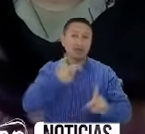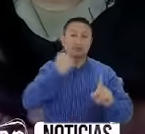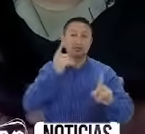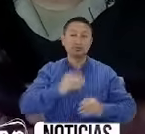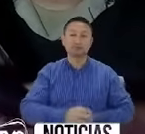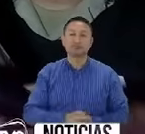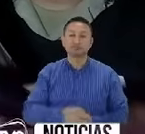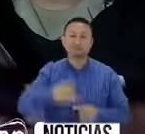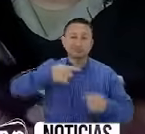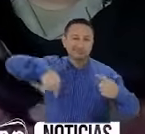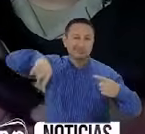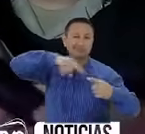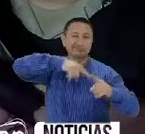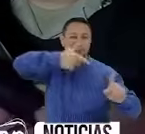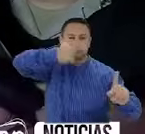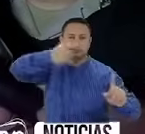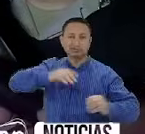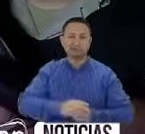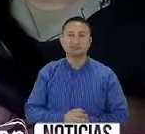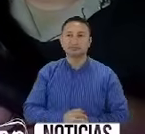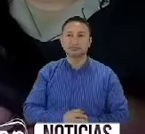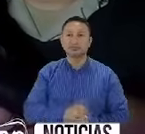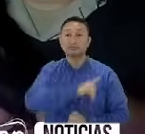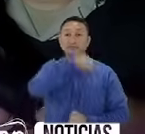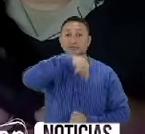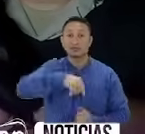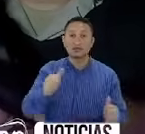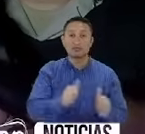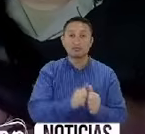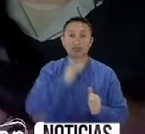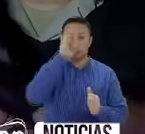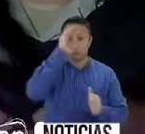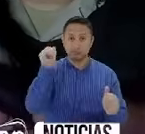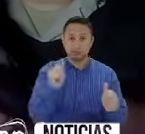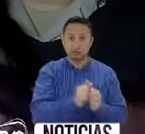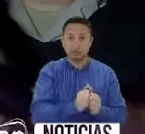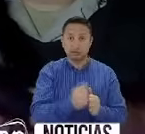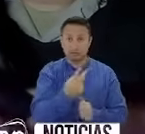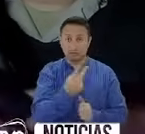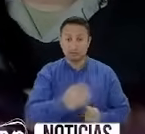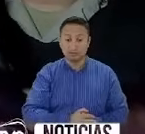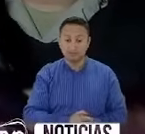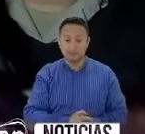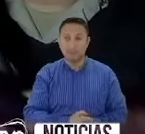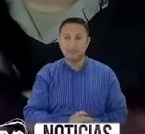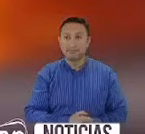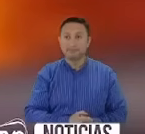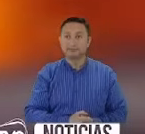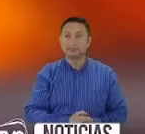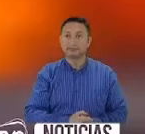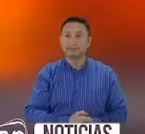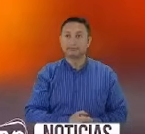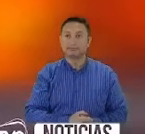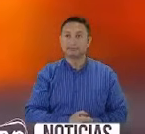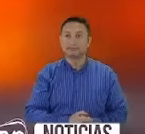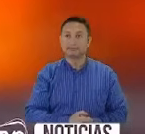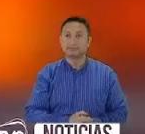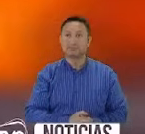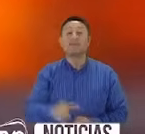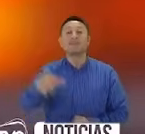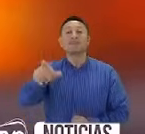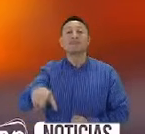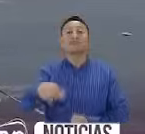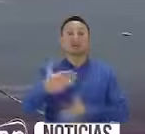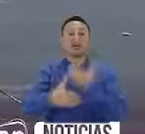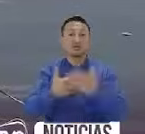cual él estuvo acá presente con su seguridad y obviamente eso es lo que pasó el día de hoy. El carro usado por los sicarios fue quemado mientras en la